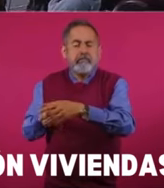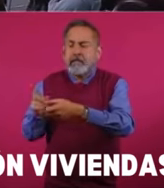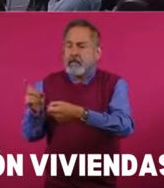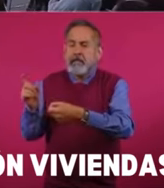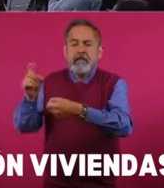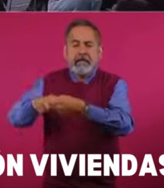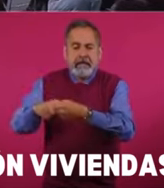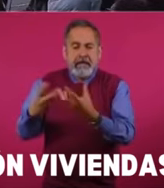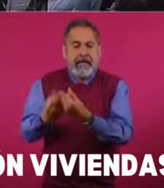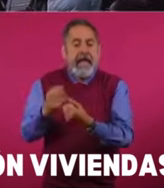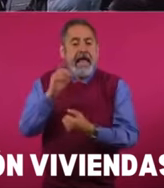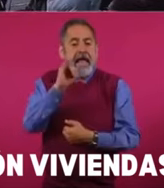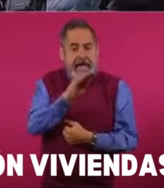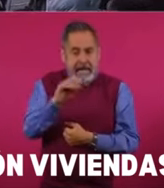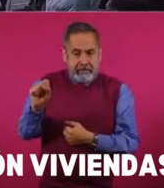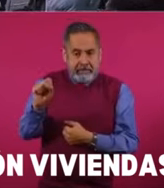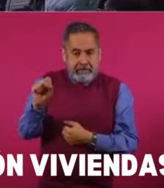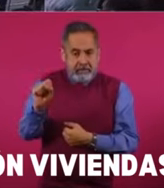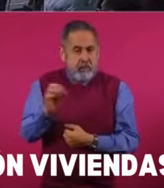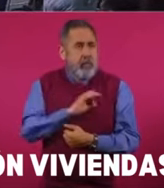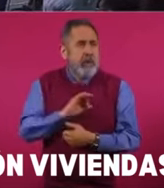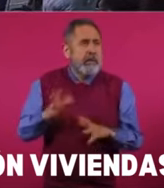inscritos en el Seguro Social,